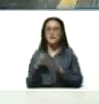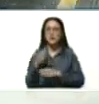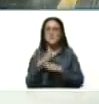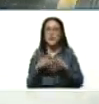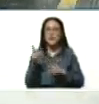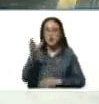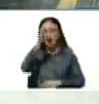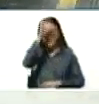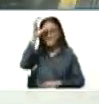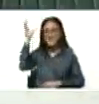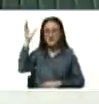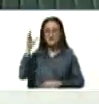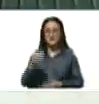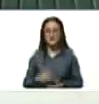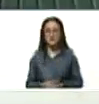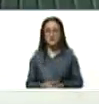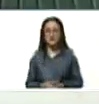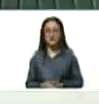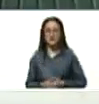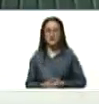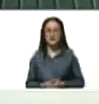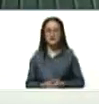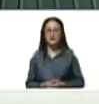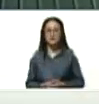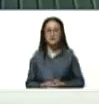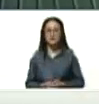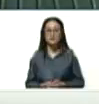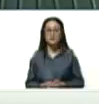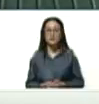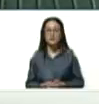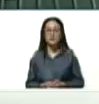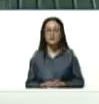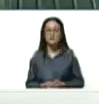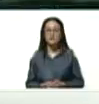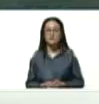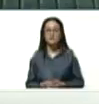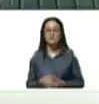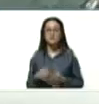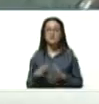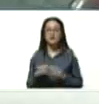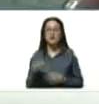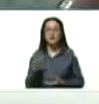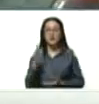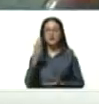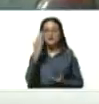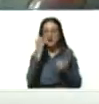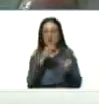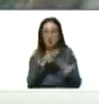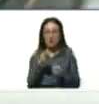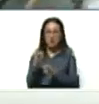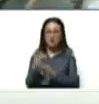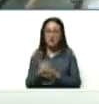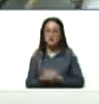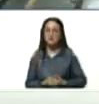Capriles, a Carlos Ocarí y a todos los cifrinitos bandidos, terroristas.